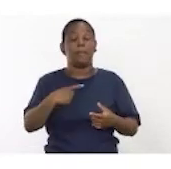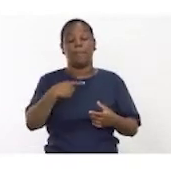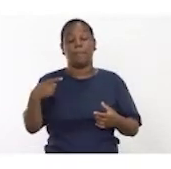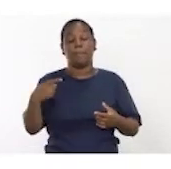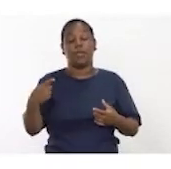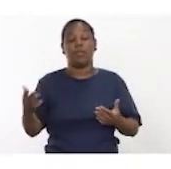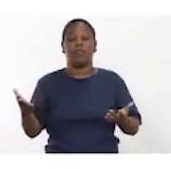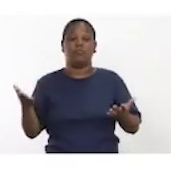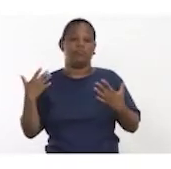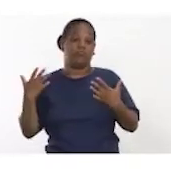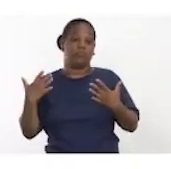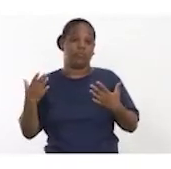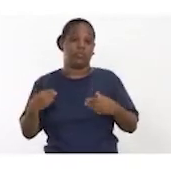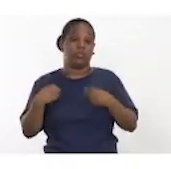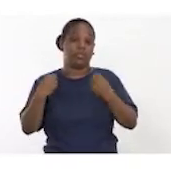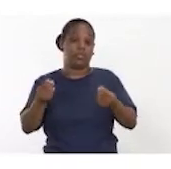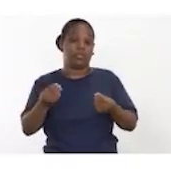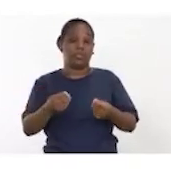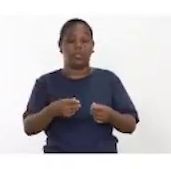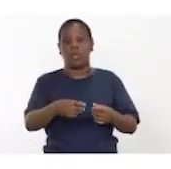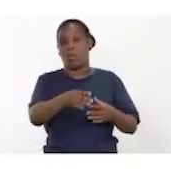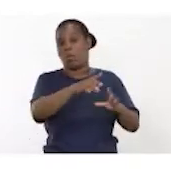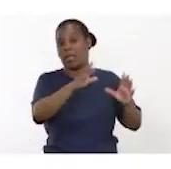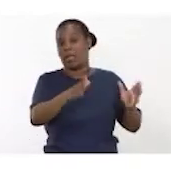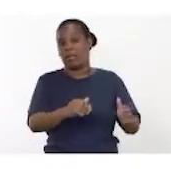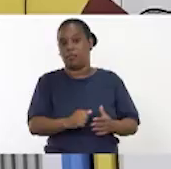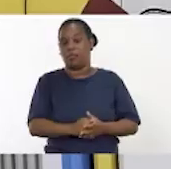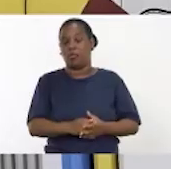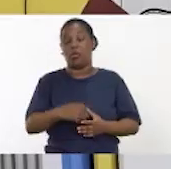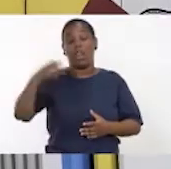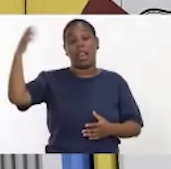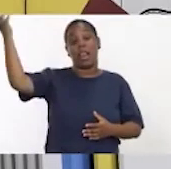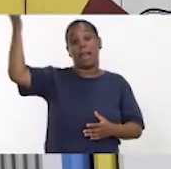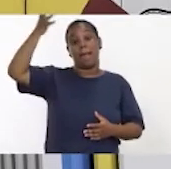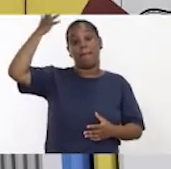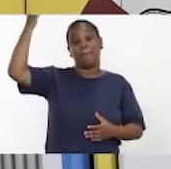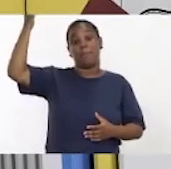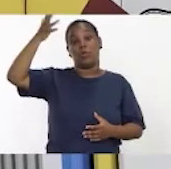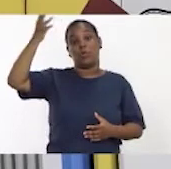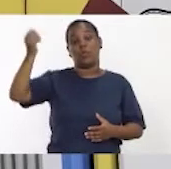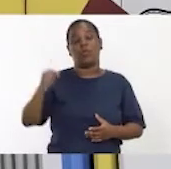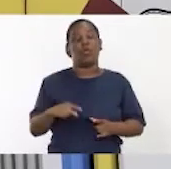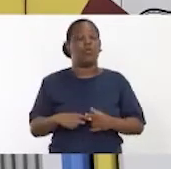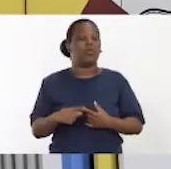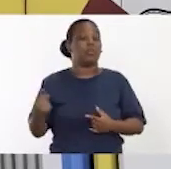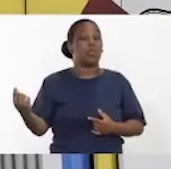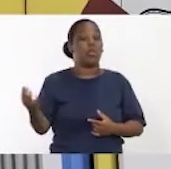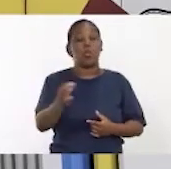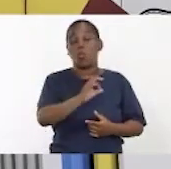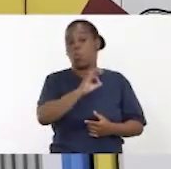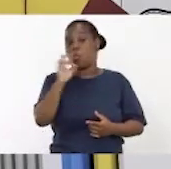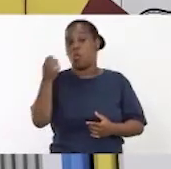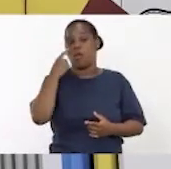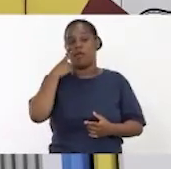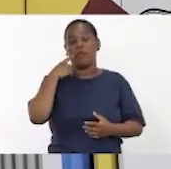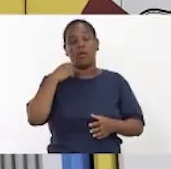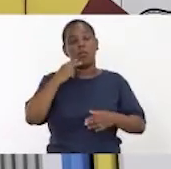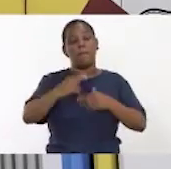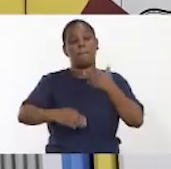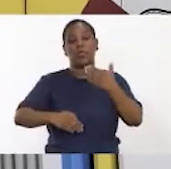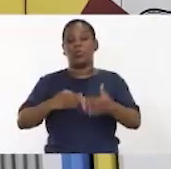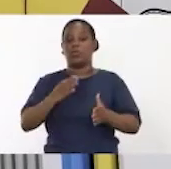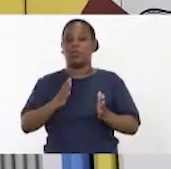de calor que se da al condensador, en este caso a la atmósfera, lo que se cede a la atmósfera. Por eso es que nunca va a haber un